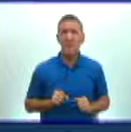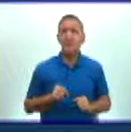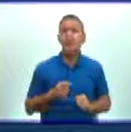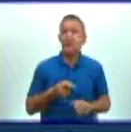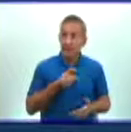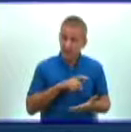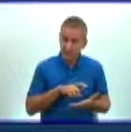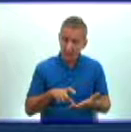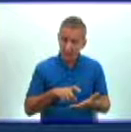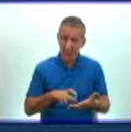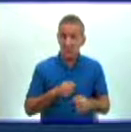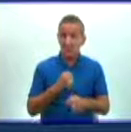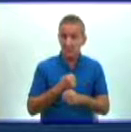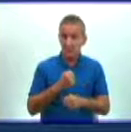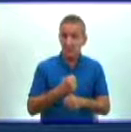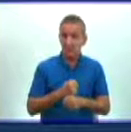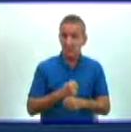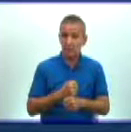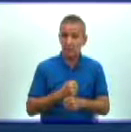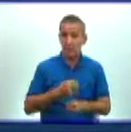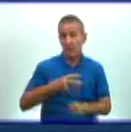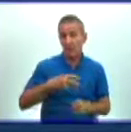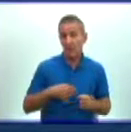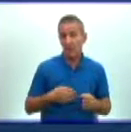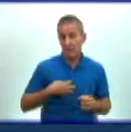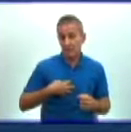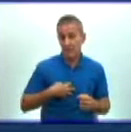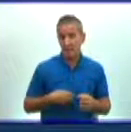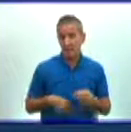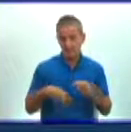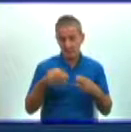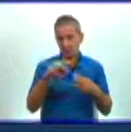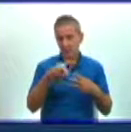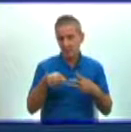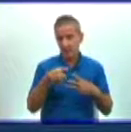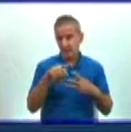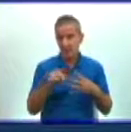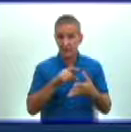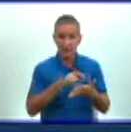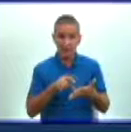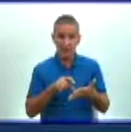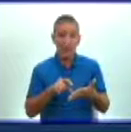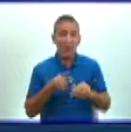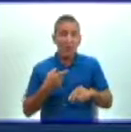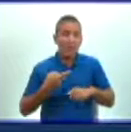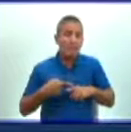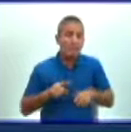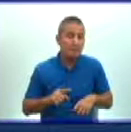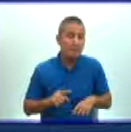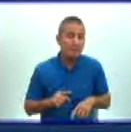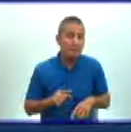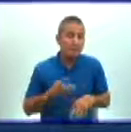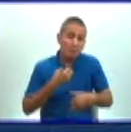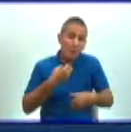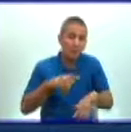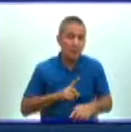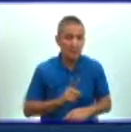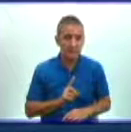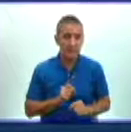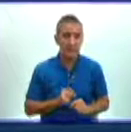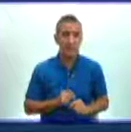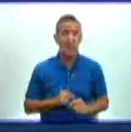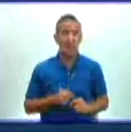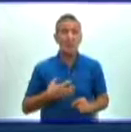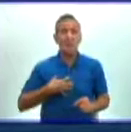integrado por 3 párrafos, pero quizás no, y entonces lo que tenemos es un párrafo